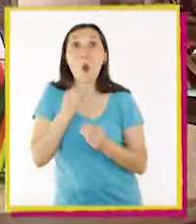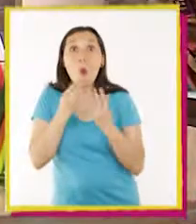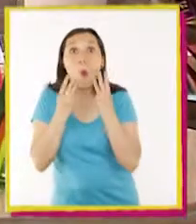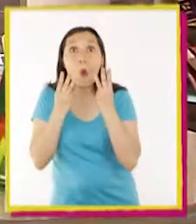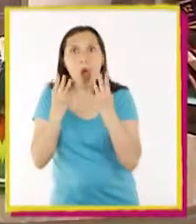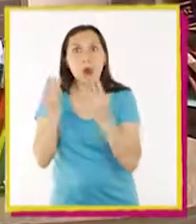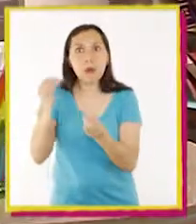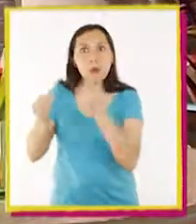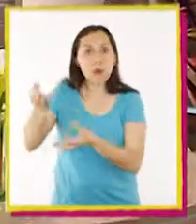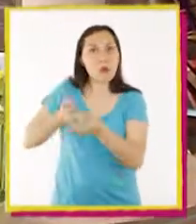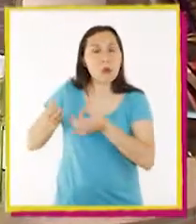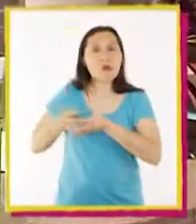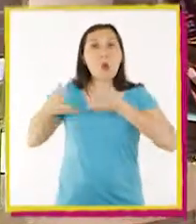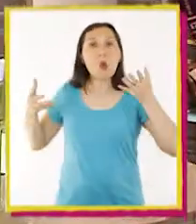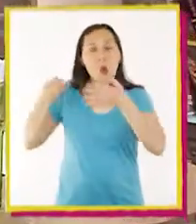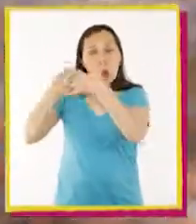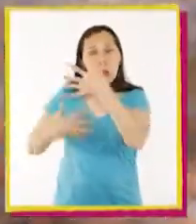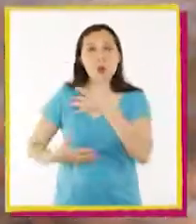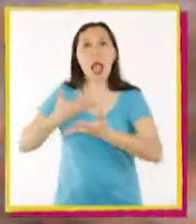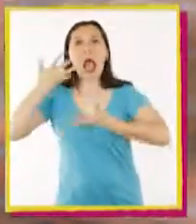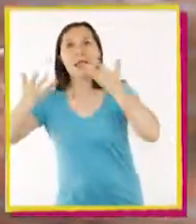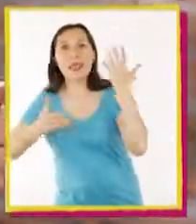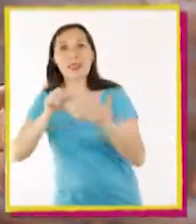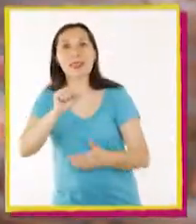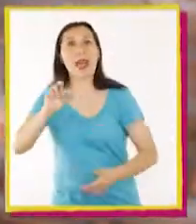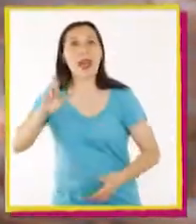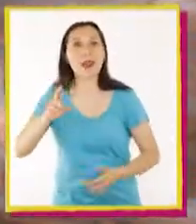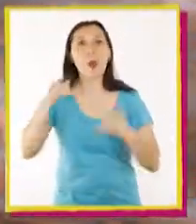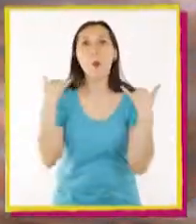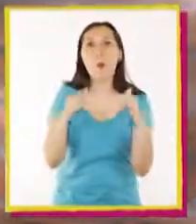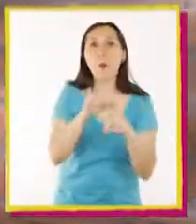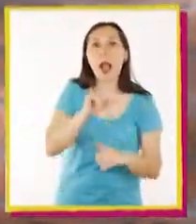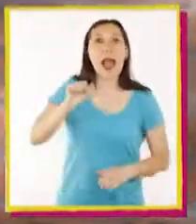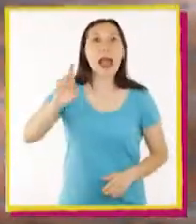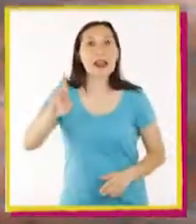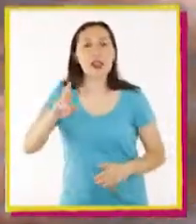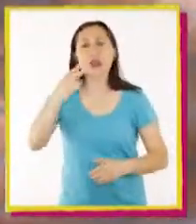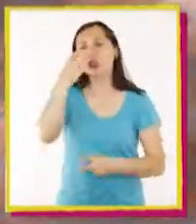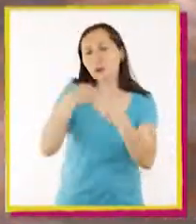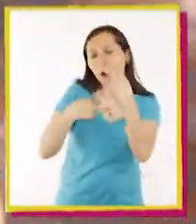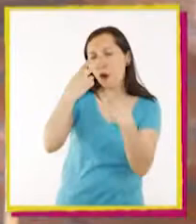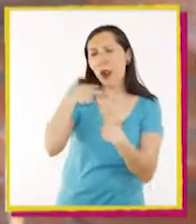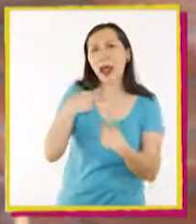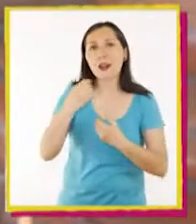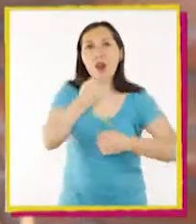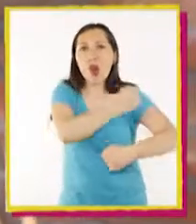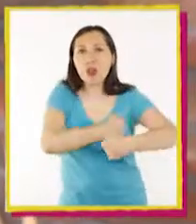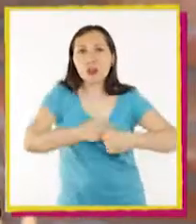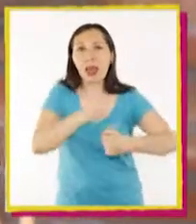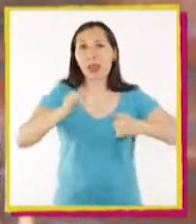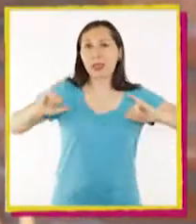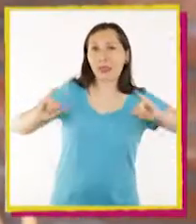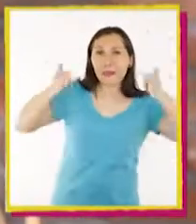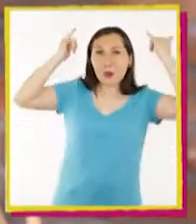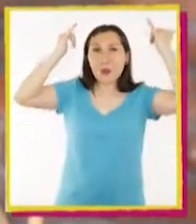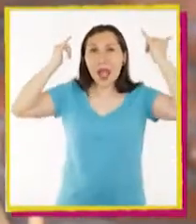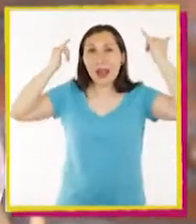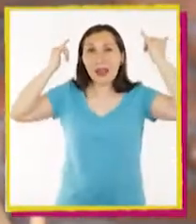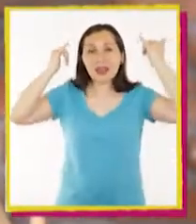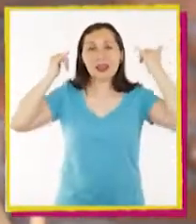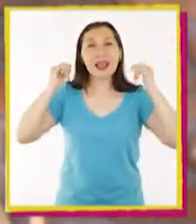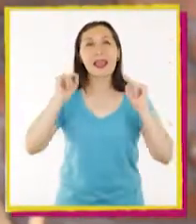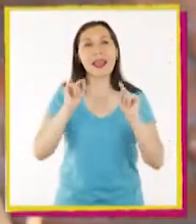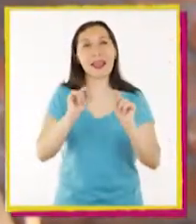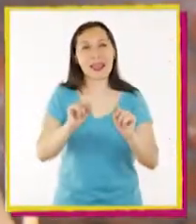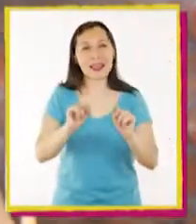¡Wow! ¡Se les ocurrieron muchas! Cantar, jugar, llorar, cocinar, disfrutar.